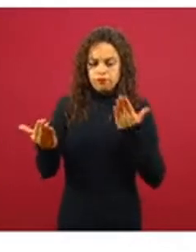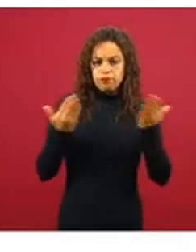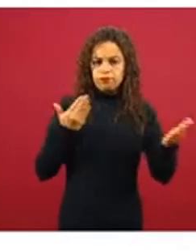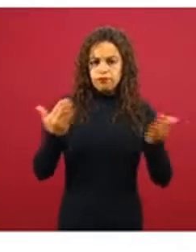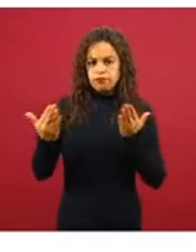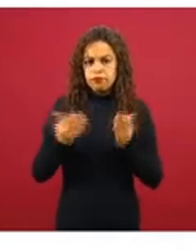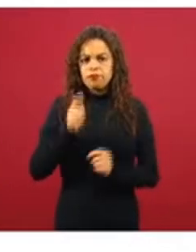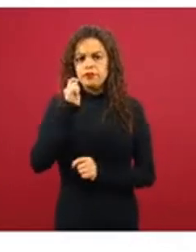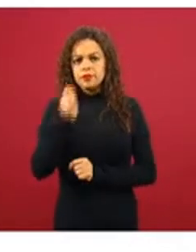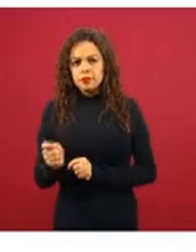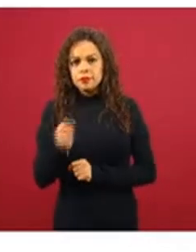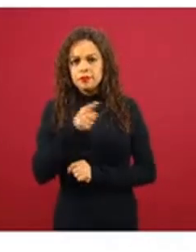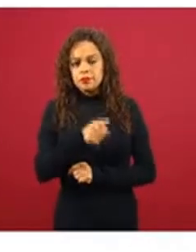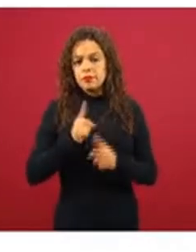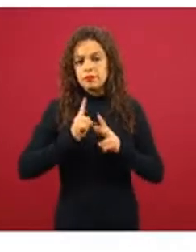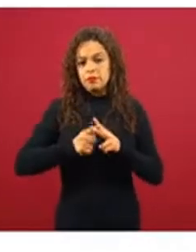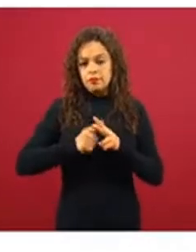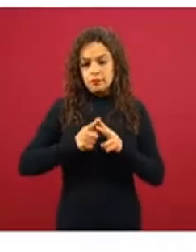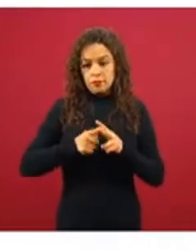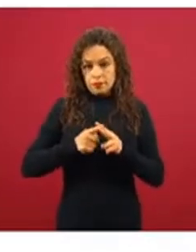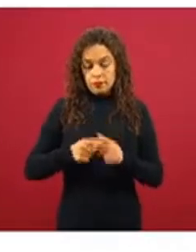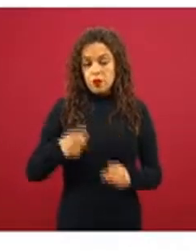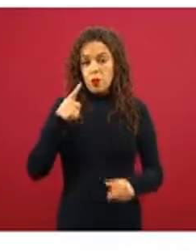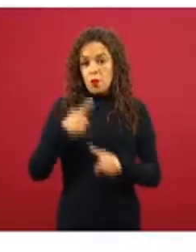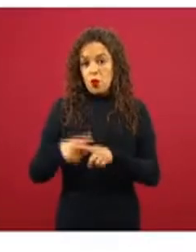de incidencia acumulada por 100,000 habitantes.